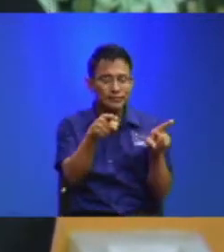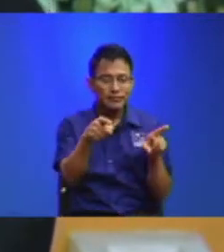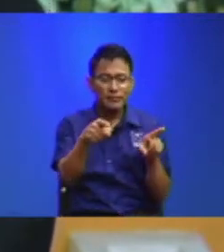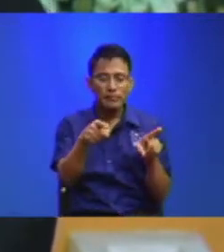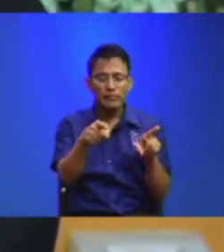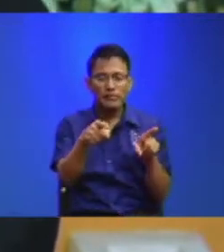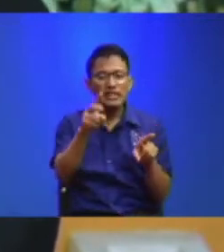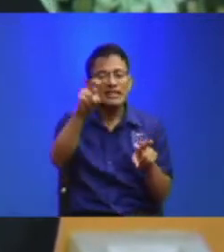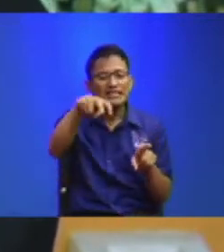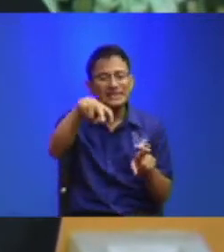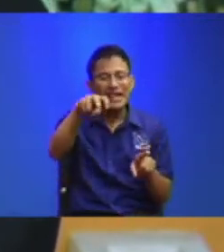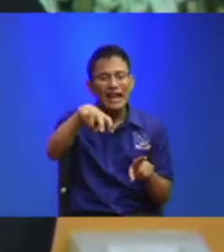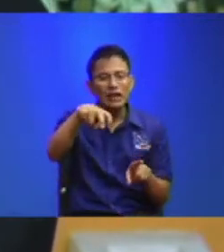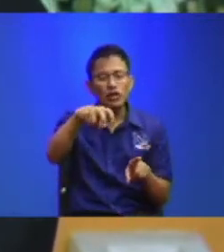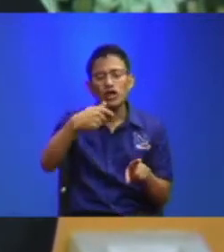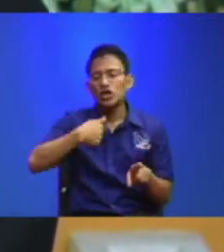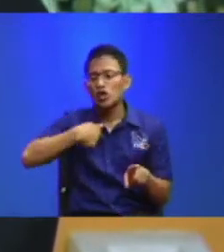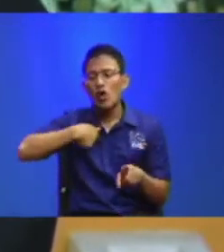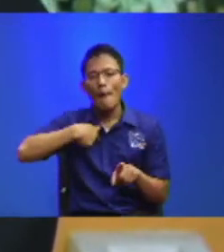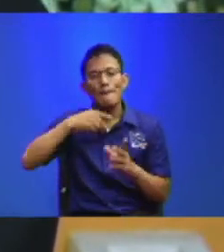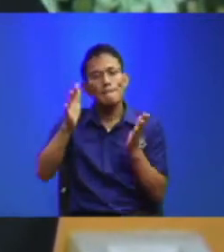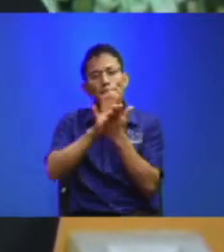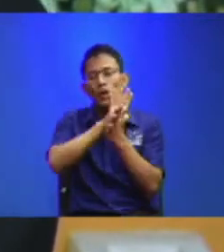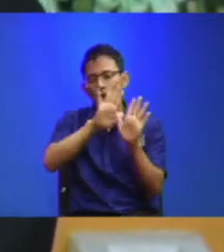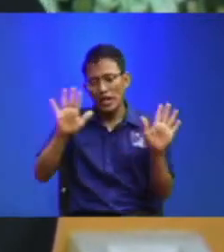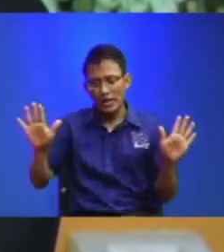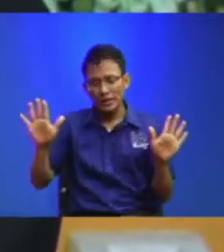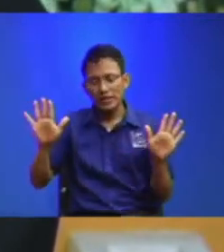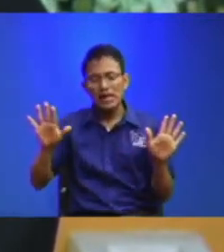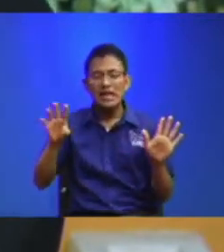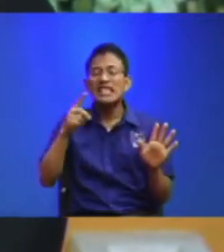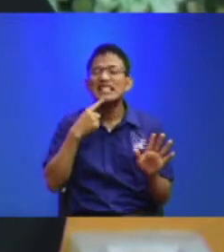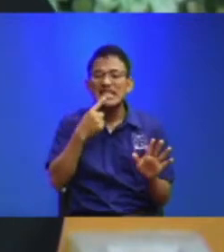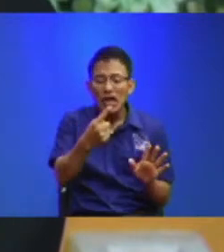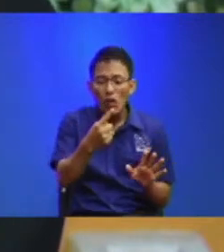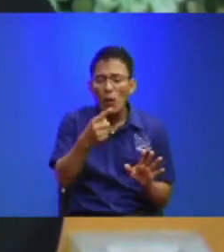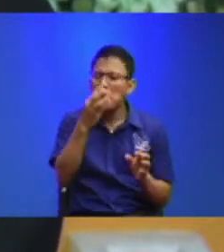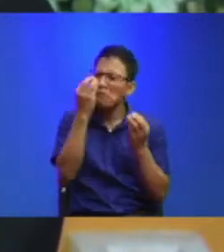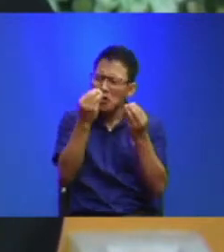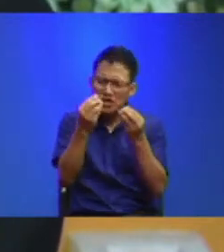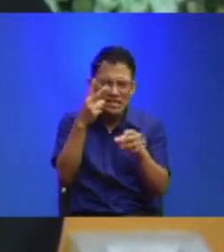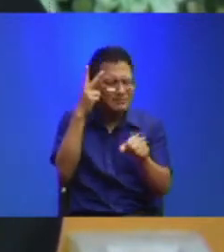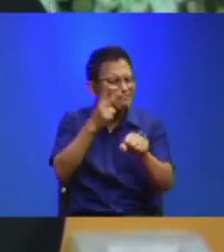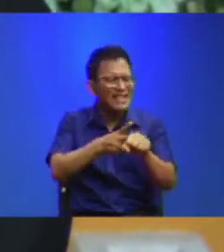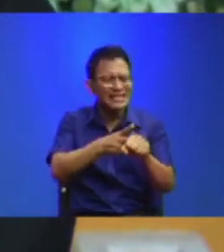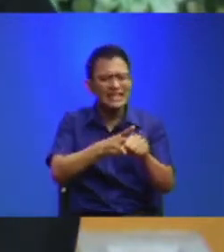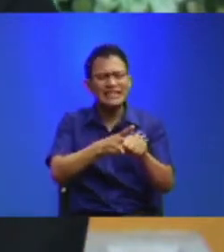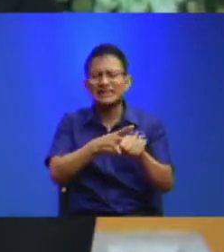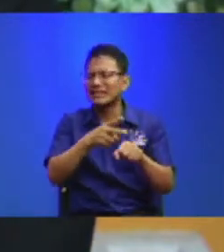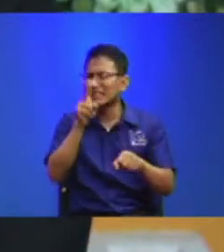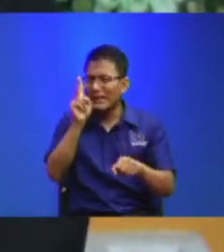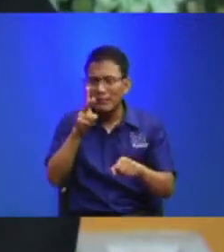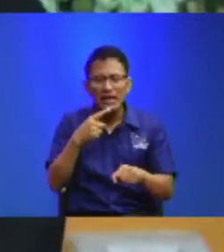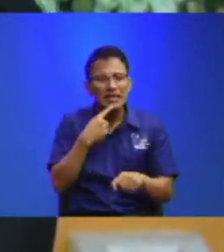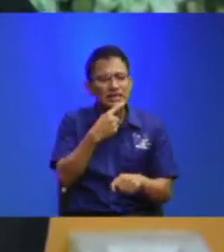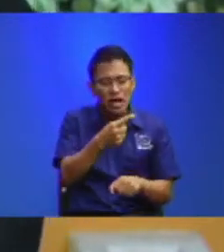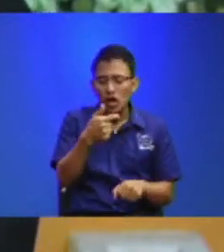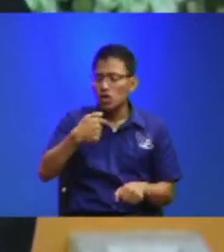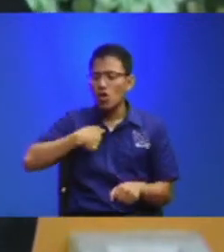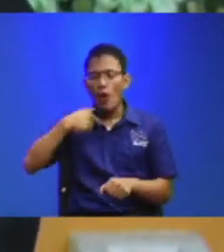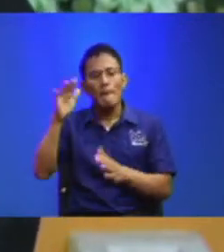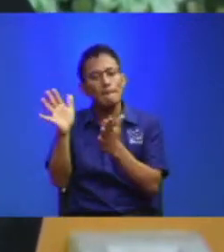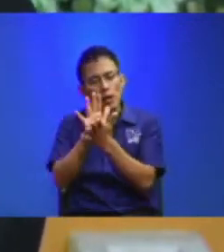se los dijo una, ni dos, ni tres, ni cuatro, ni cinco veces, se los vivía repitiendo. Y él les decía, voy a morir, voy a